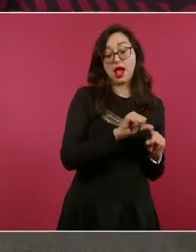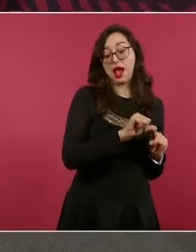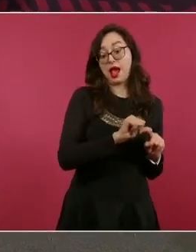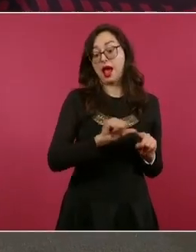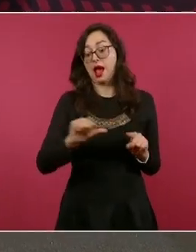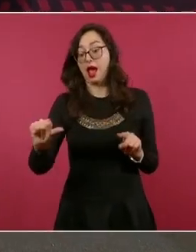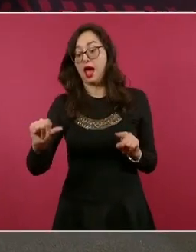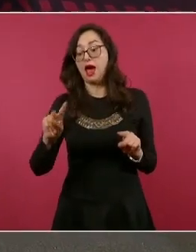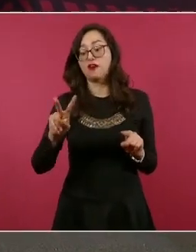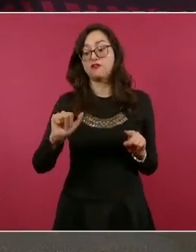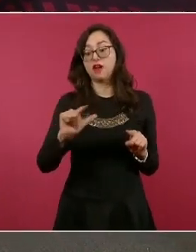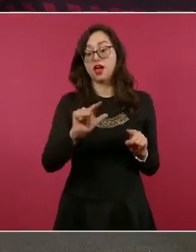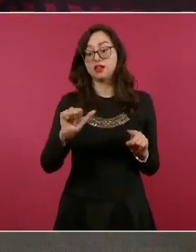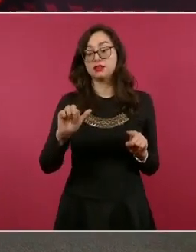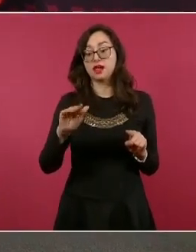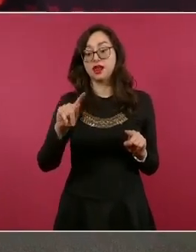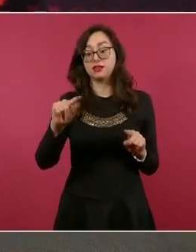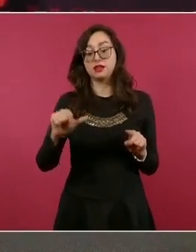2:45.